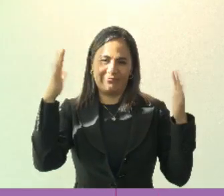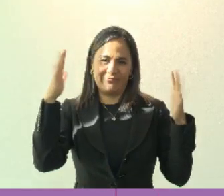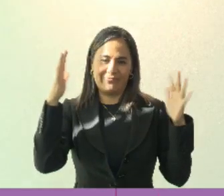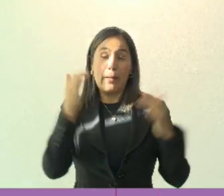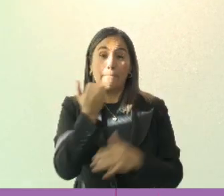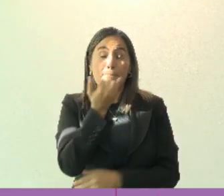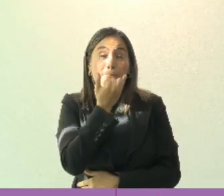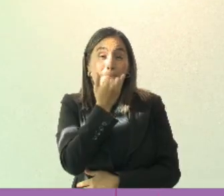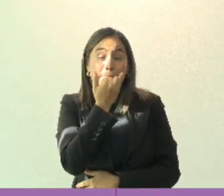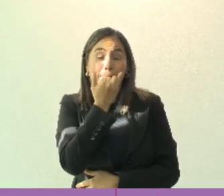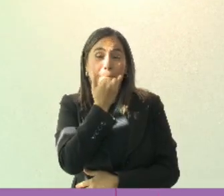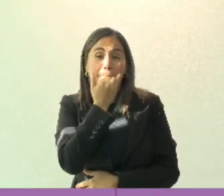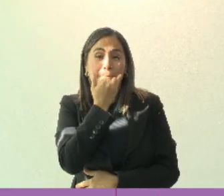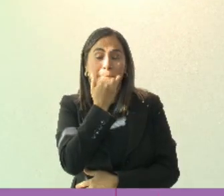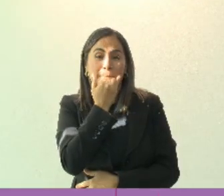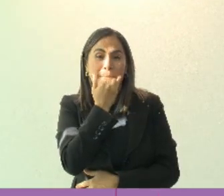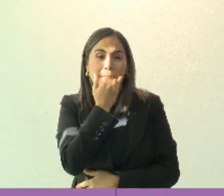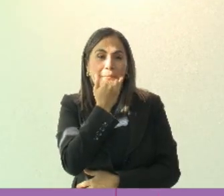Perdón.